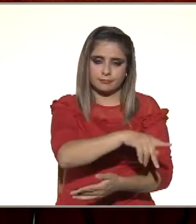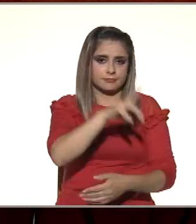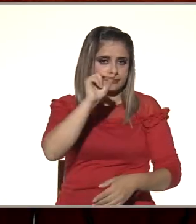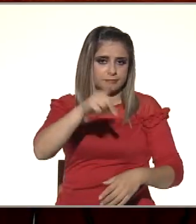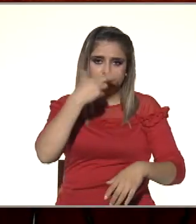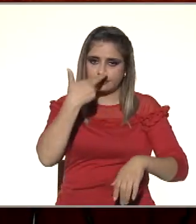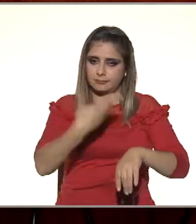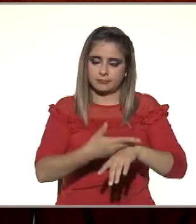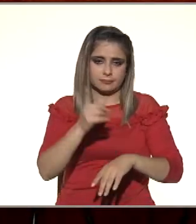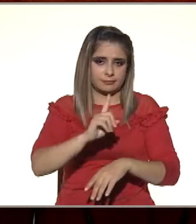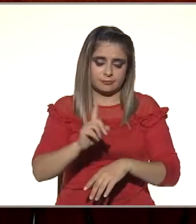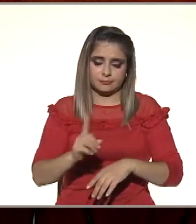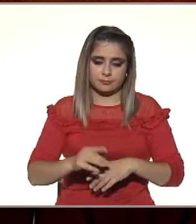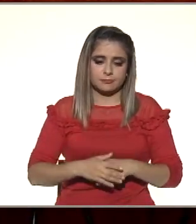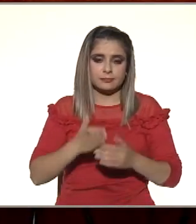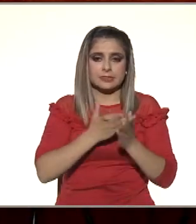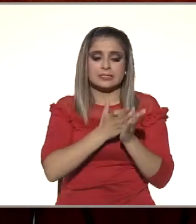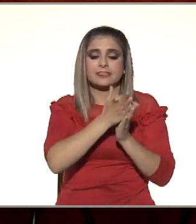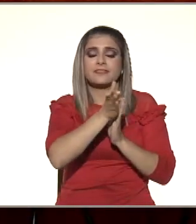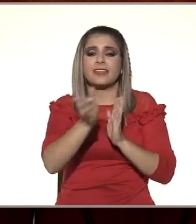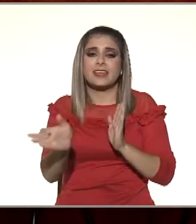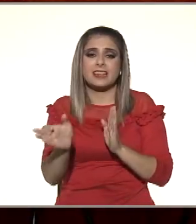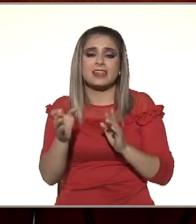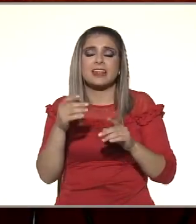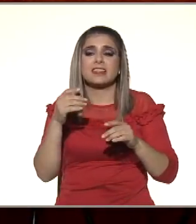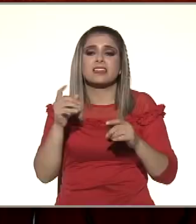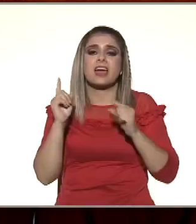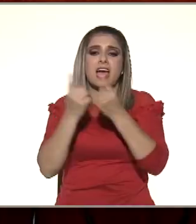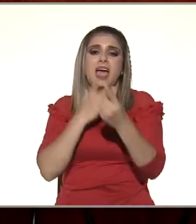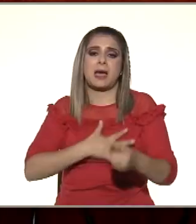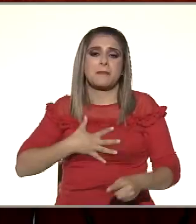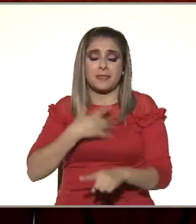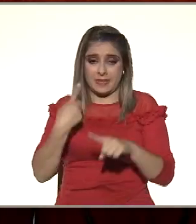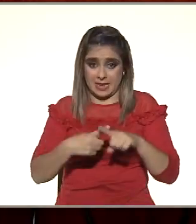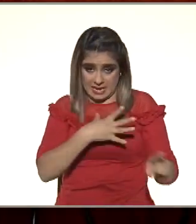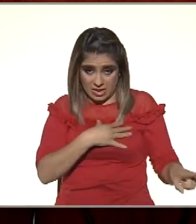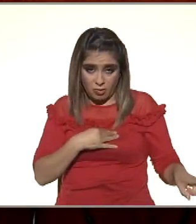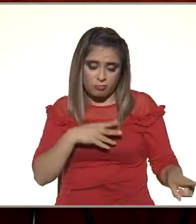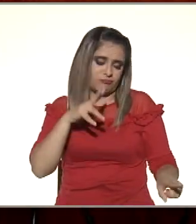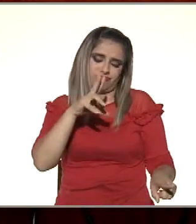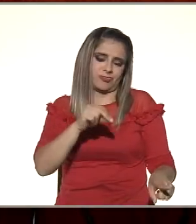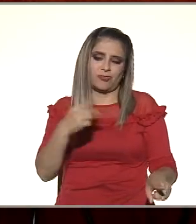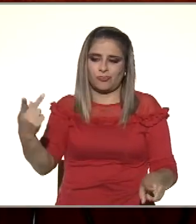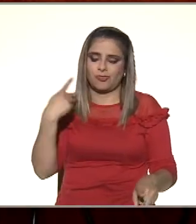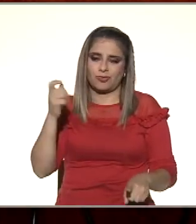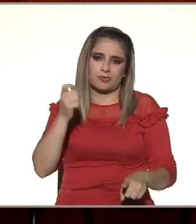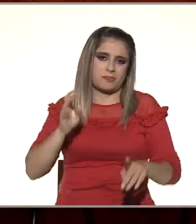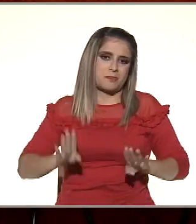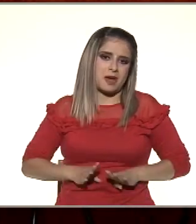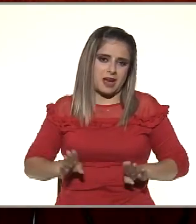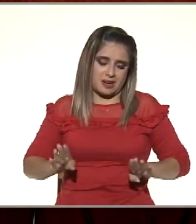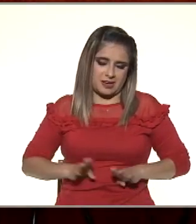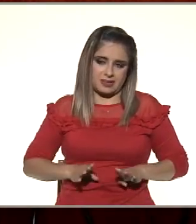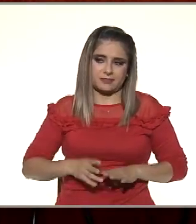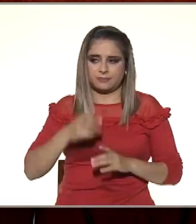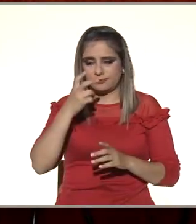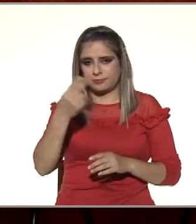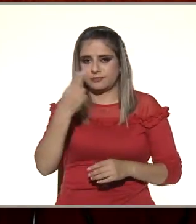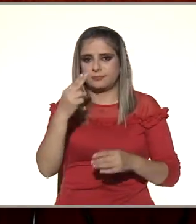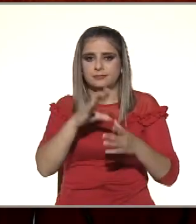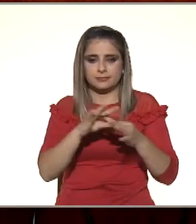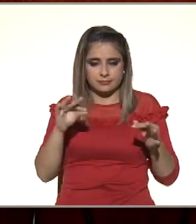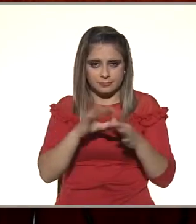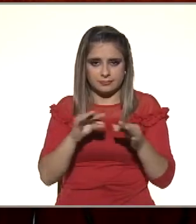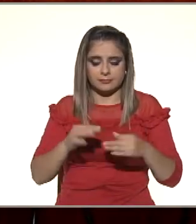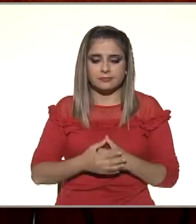están siendo infieles. Así la infidelidad se da en la pareja. Entonces creo que ese es un punto como muy importante, descolocarlos, y por